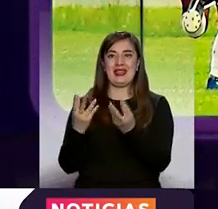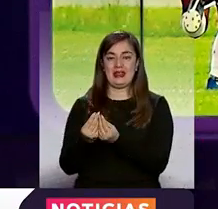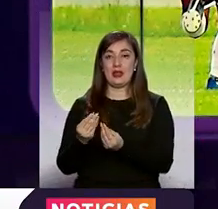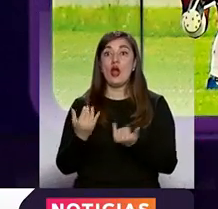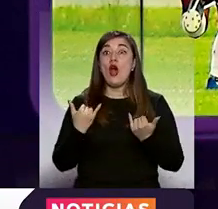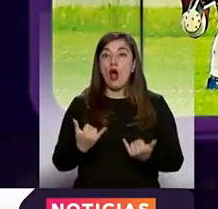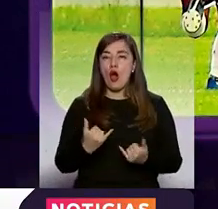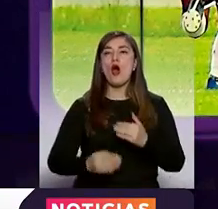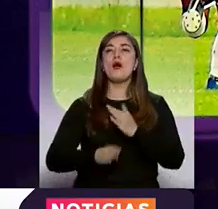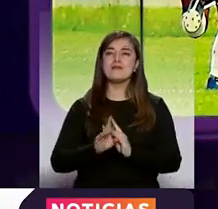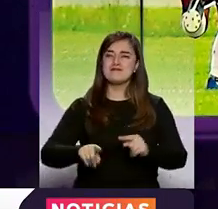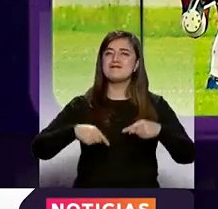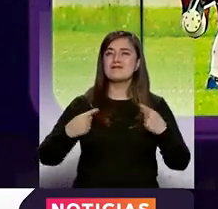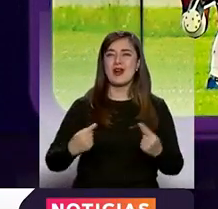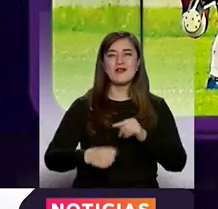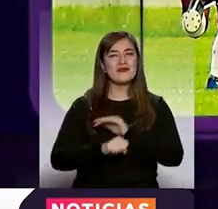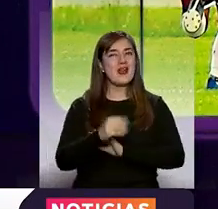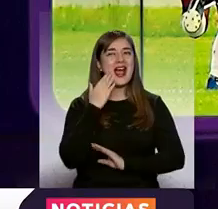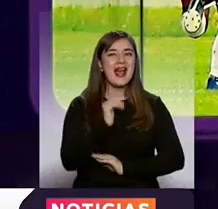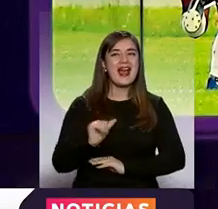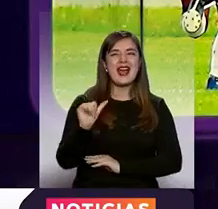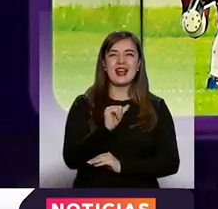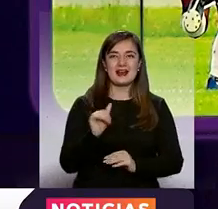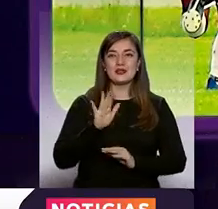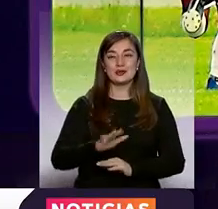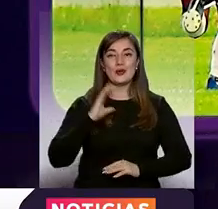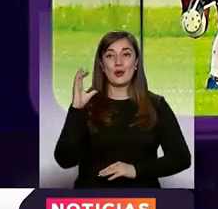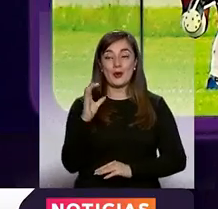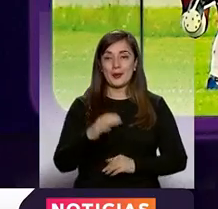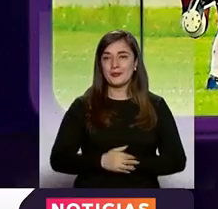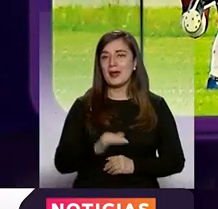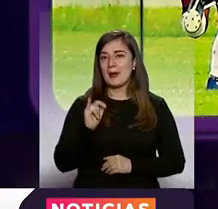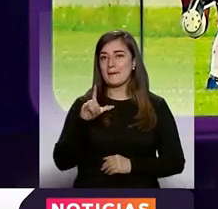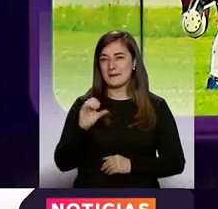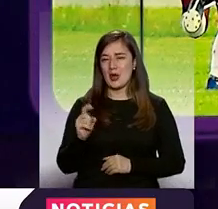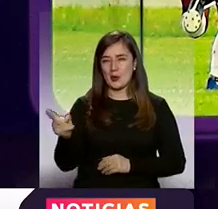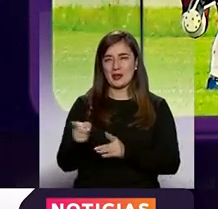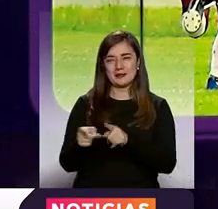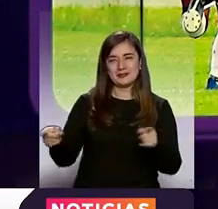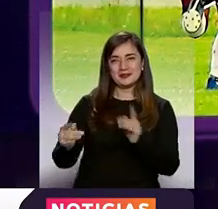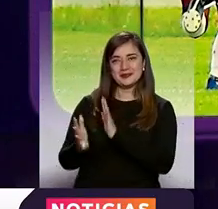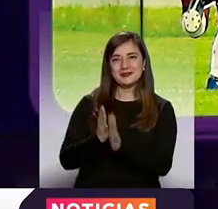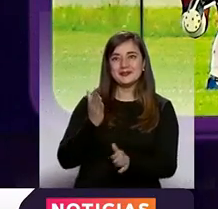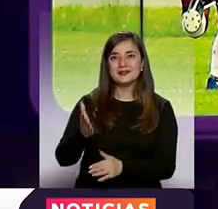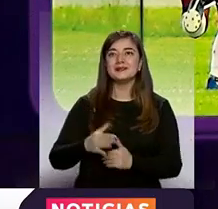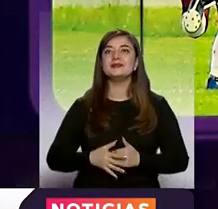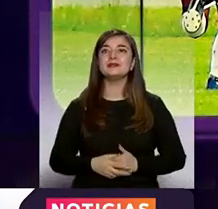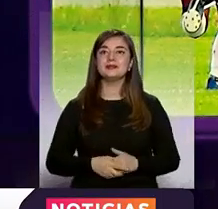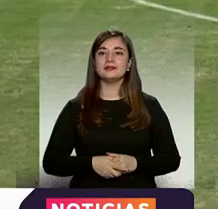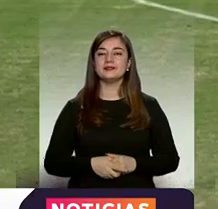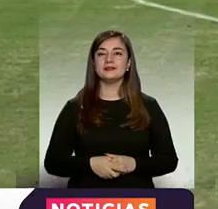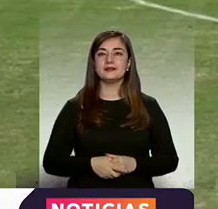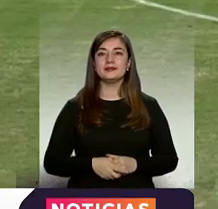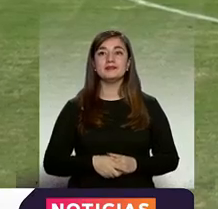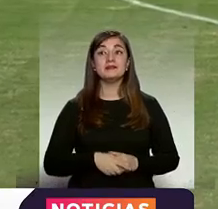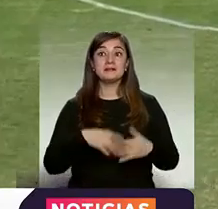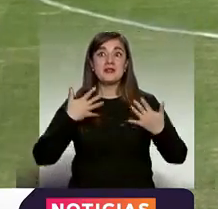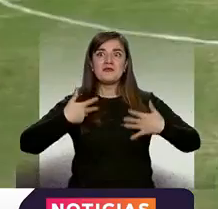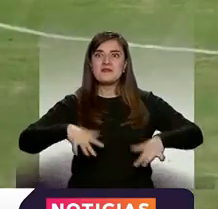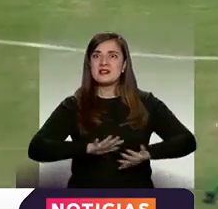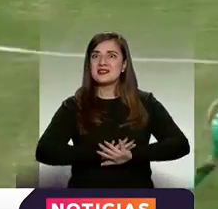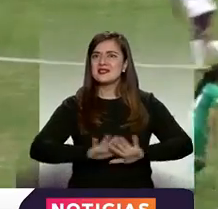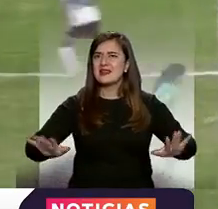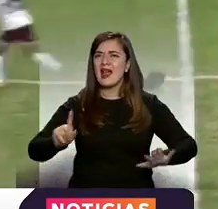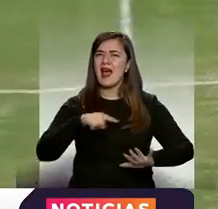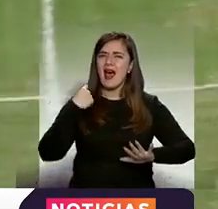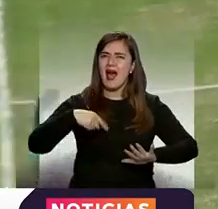hoy continúa la acción del fútbol femenino en nuestro país. Paula Fresneda nos amplía la información. Se acabó la